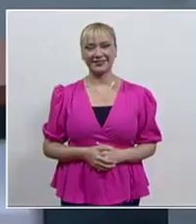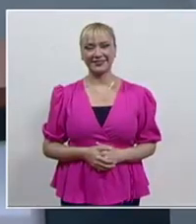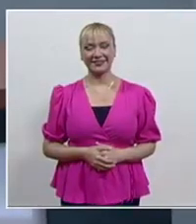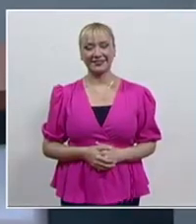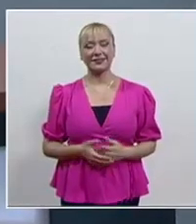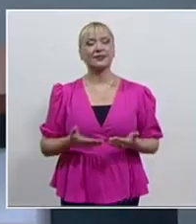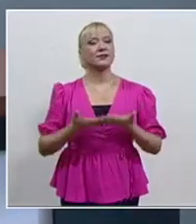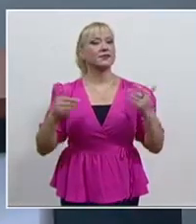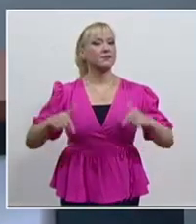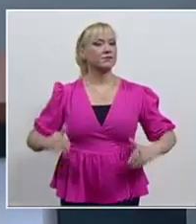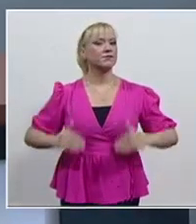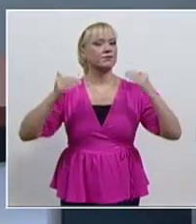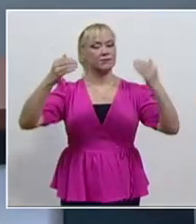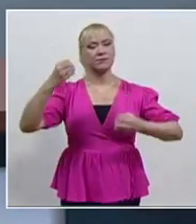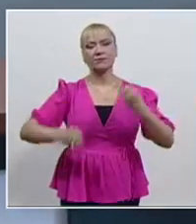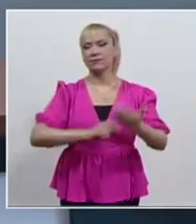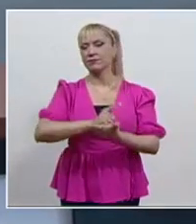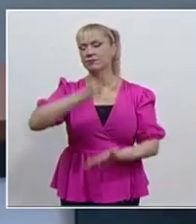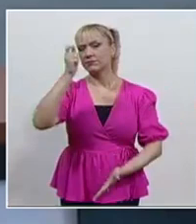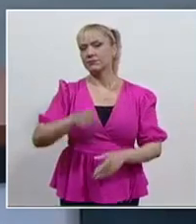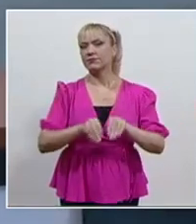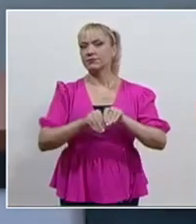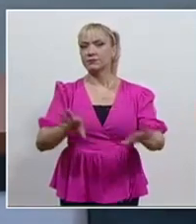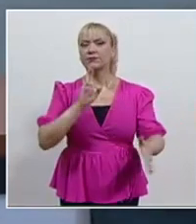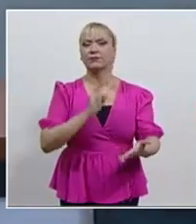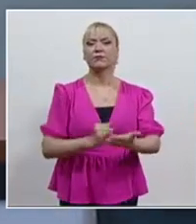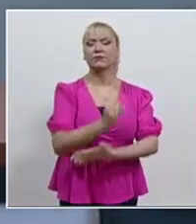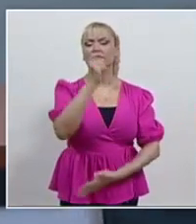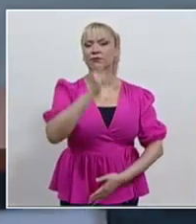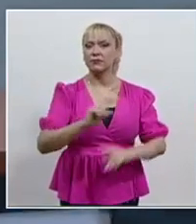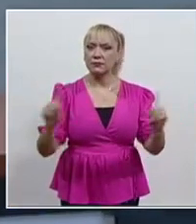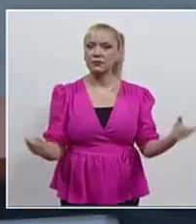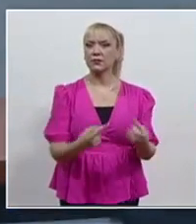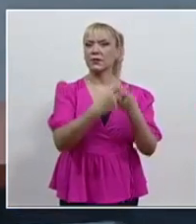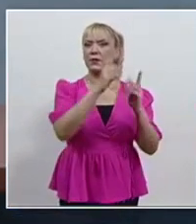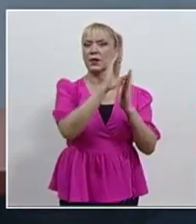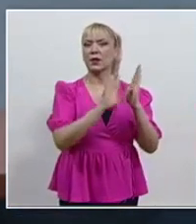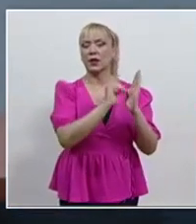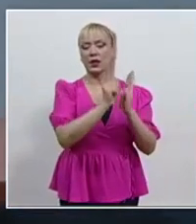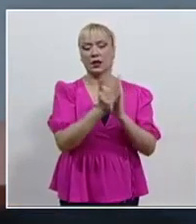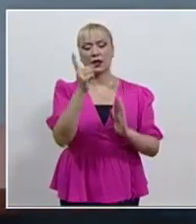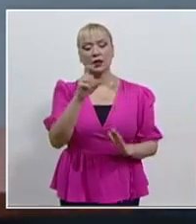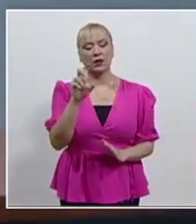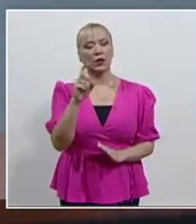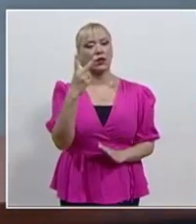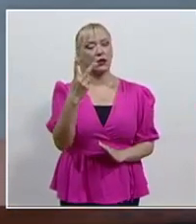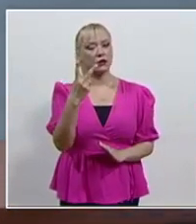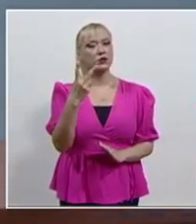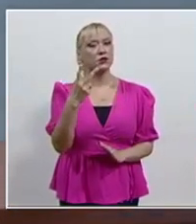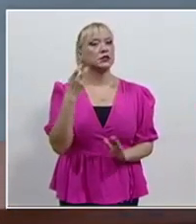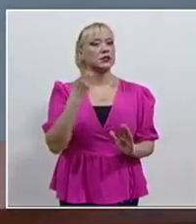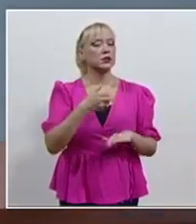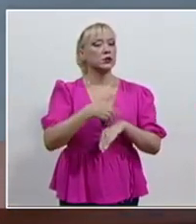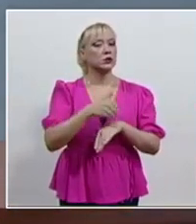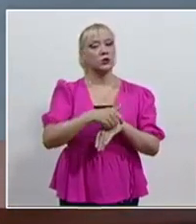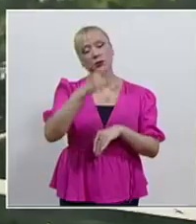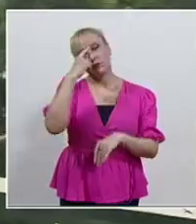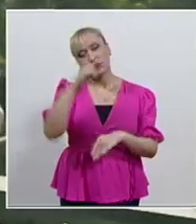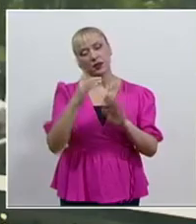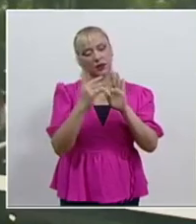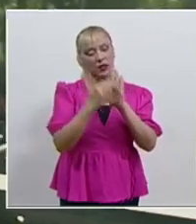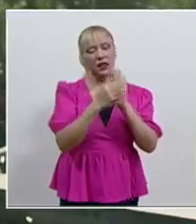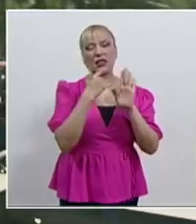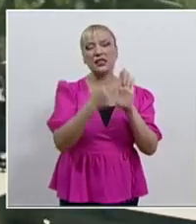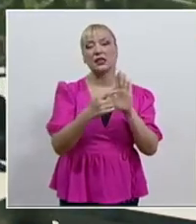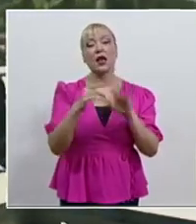Y la Suprema Corte publicó la sentencia del Pleno en la acción de inconstitucionalidad 132, en la que invalidó la porción mayores